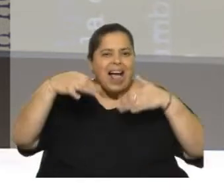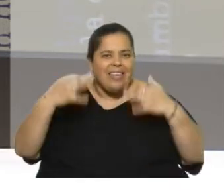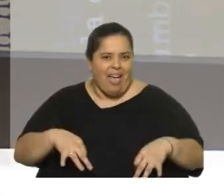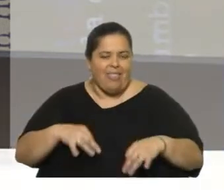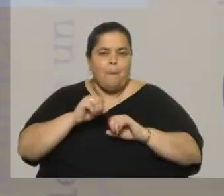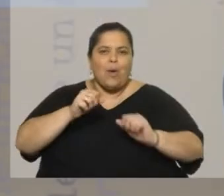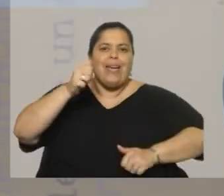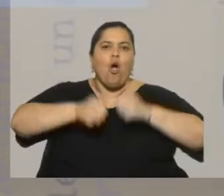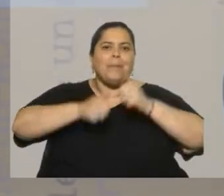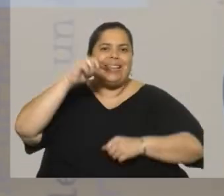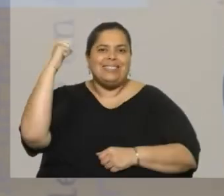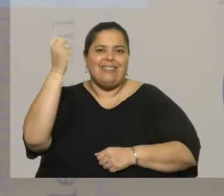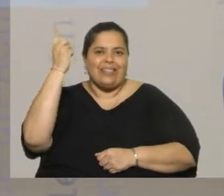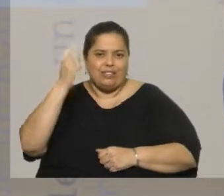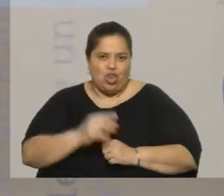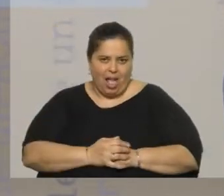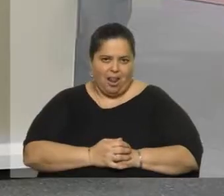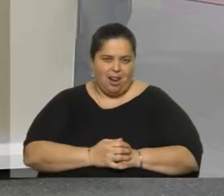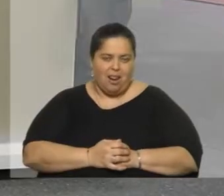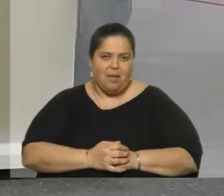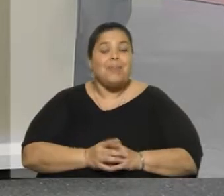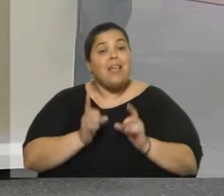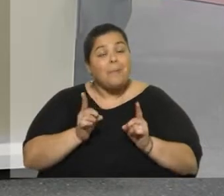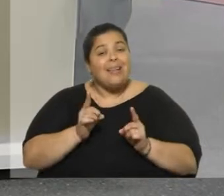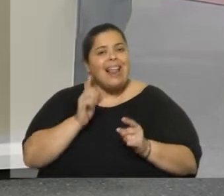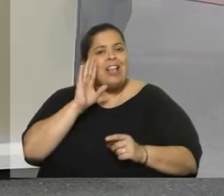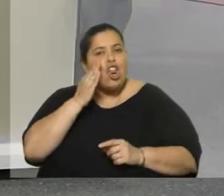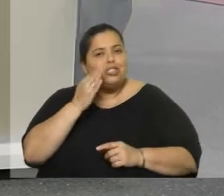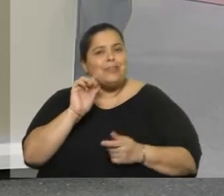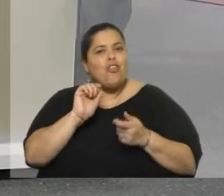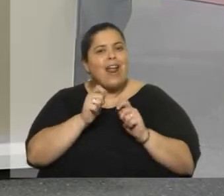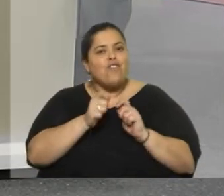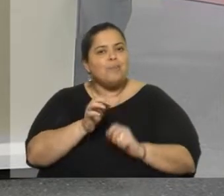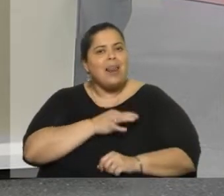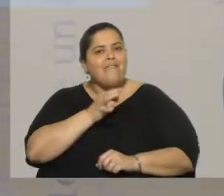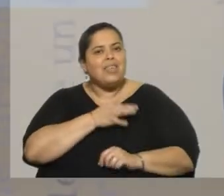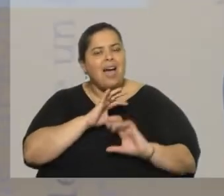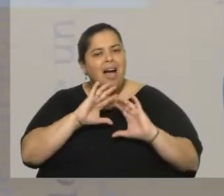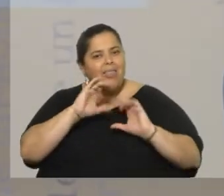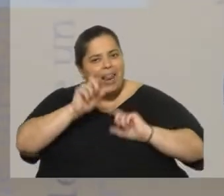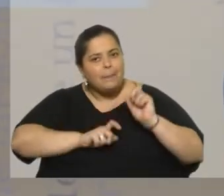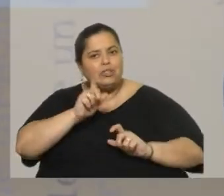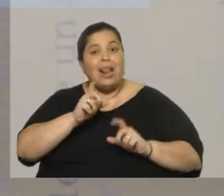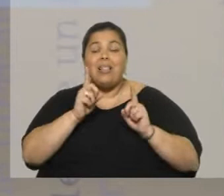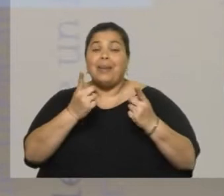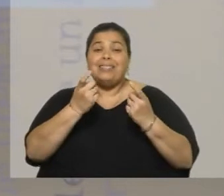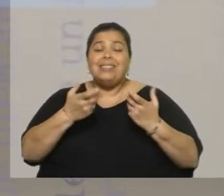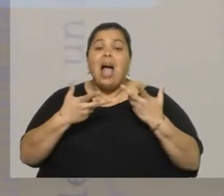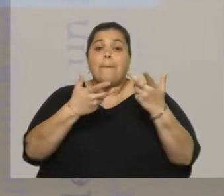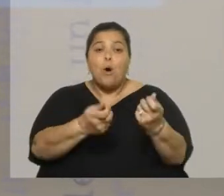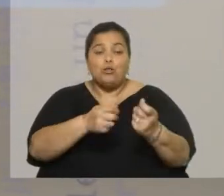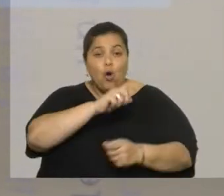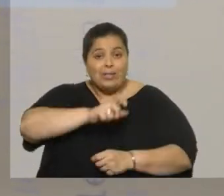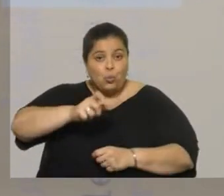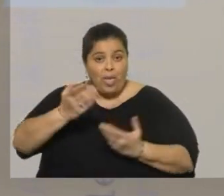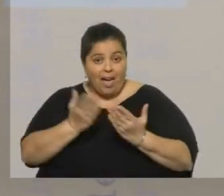nivel internacional. No, y que el conocimiento transforma la vida de las personas. Ahora, se precisa dar apoyo a los estudiantes. ¿Qué pasa en materia de recursos?